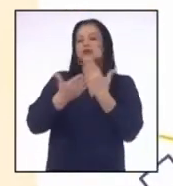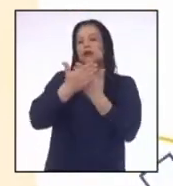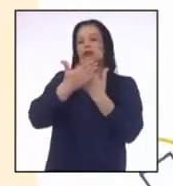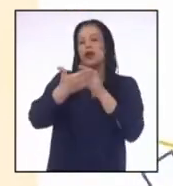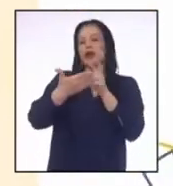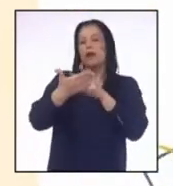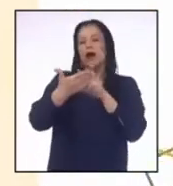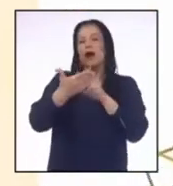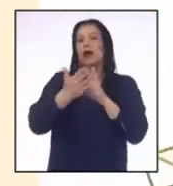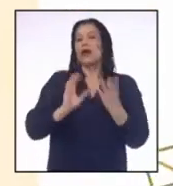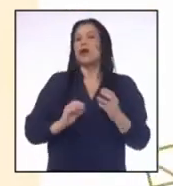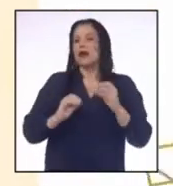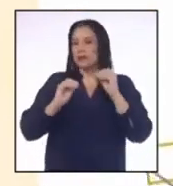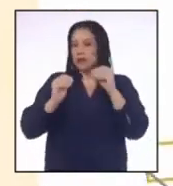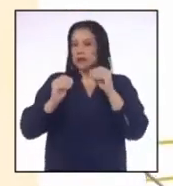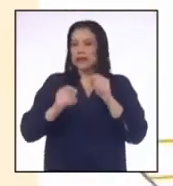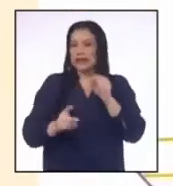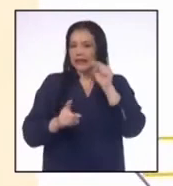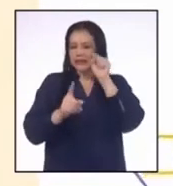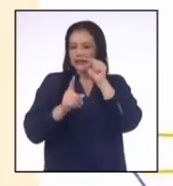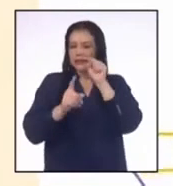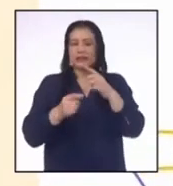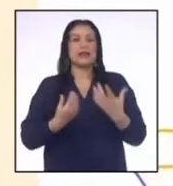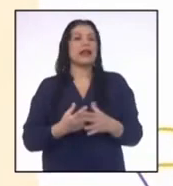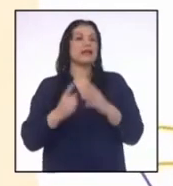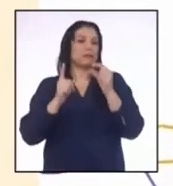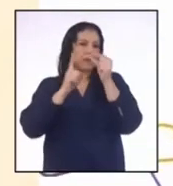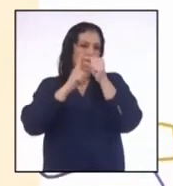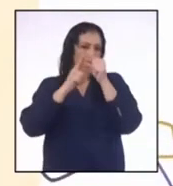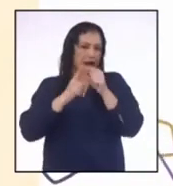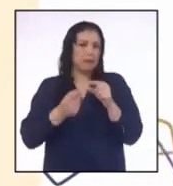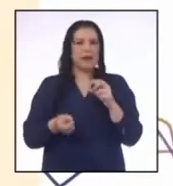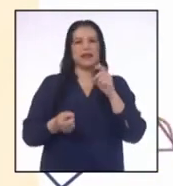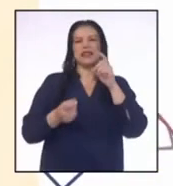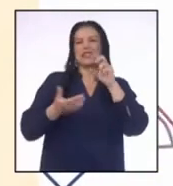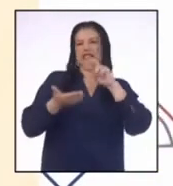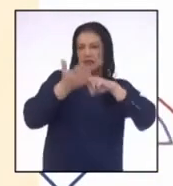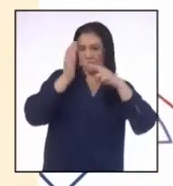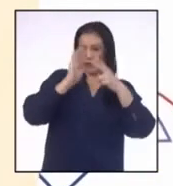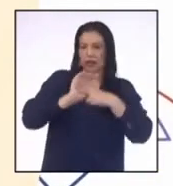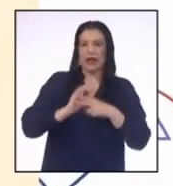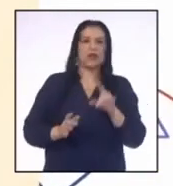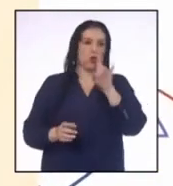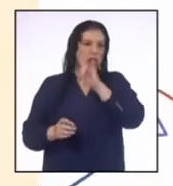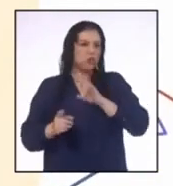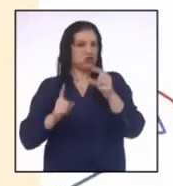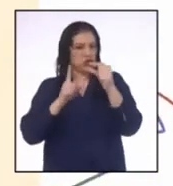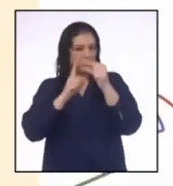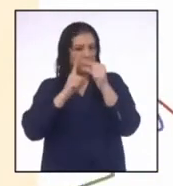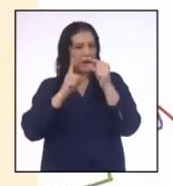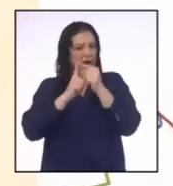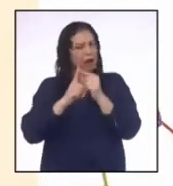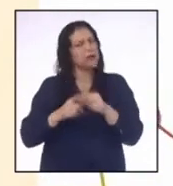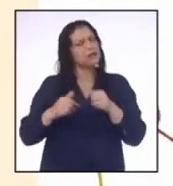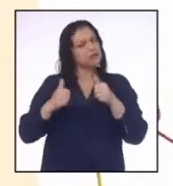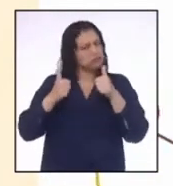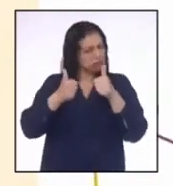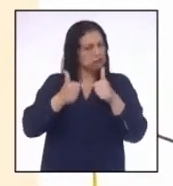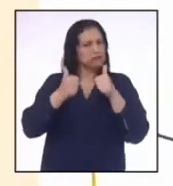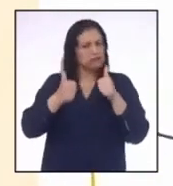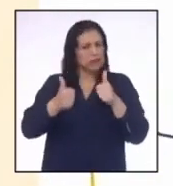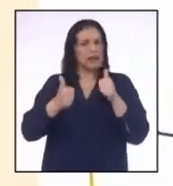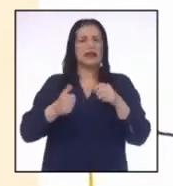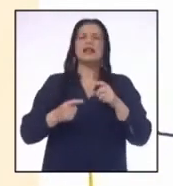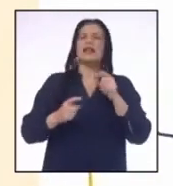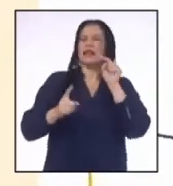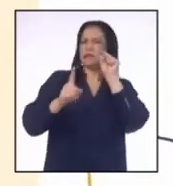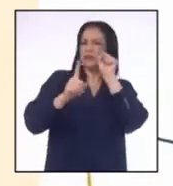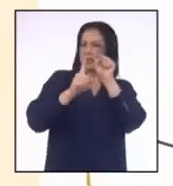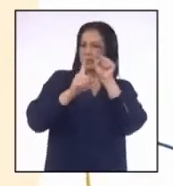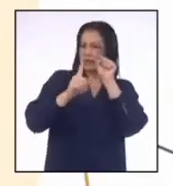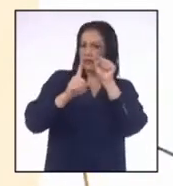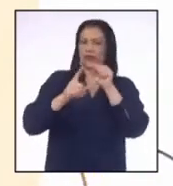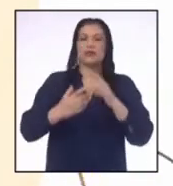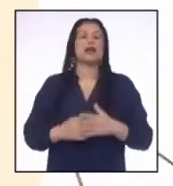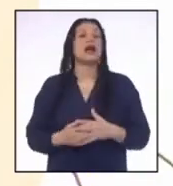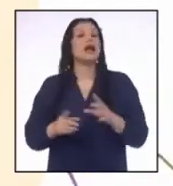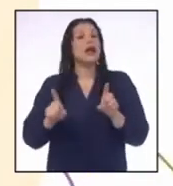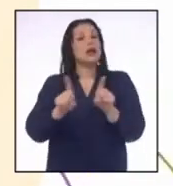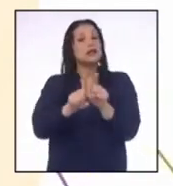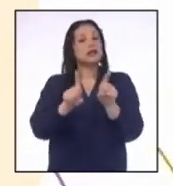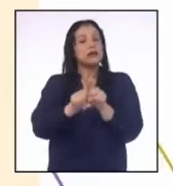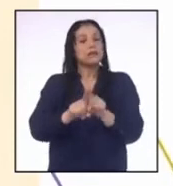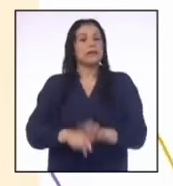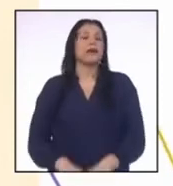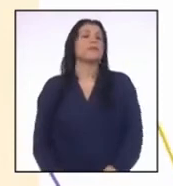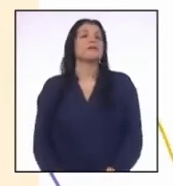en la aplicación de la precisión léxica, o sea, en el uso de palabras adecuadas o específicas, así